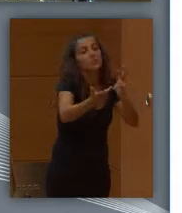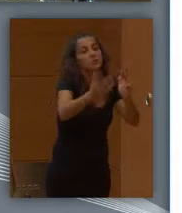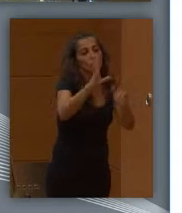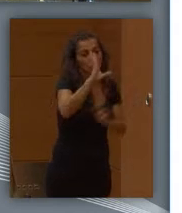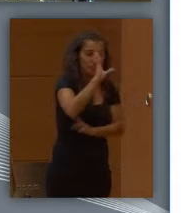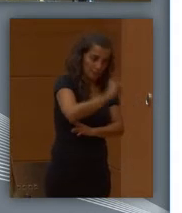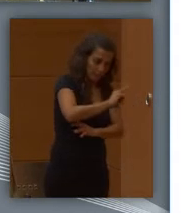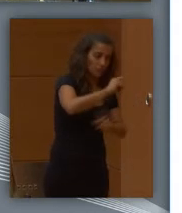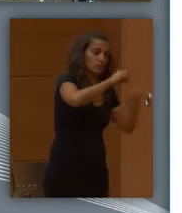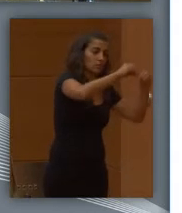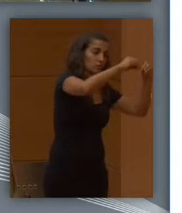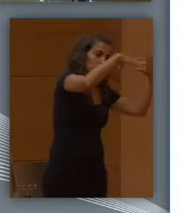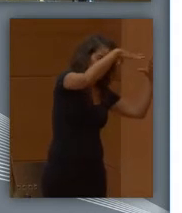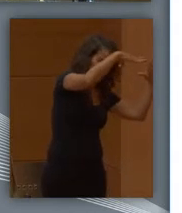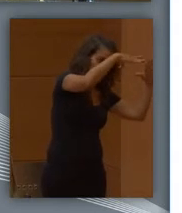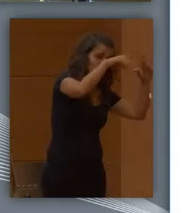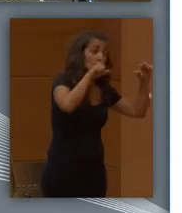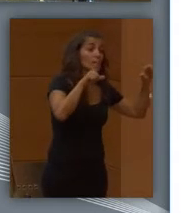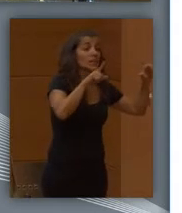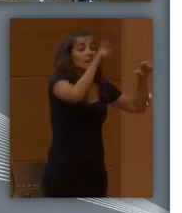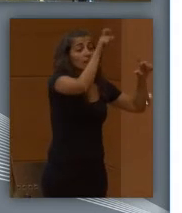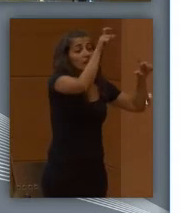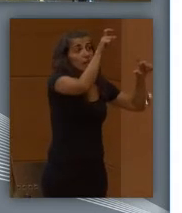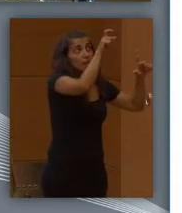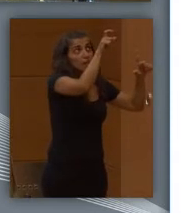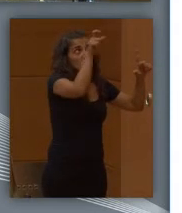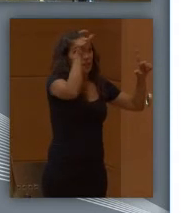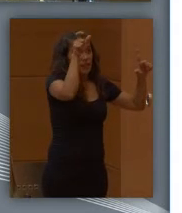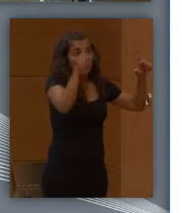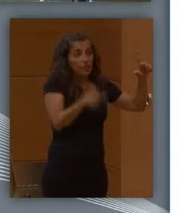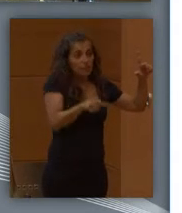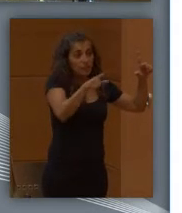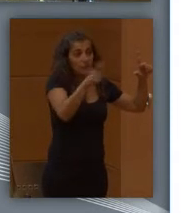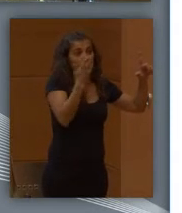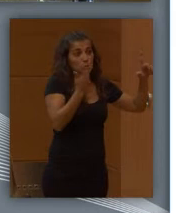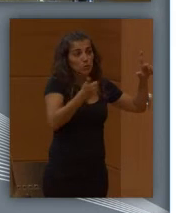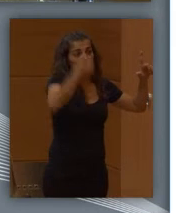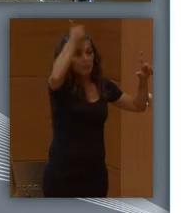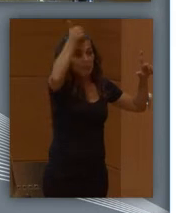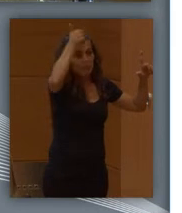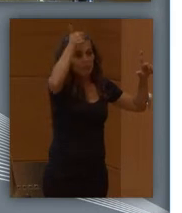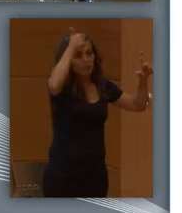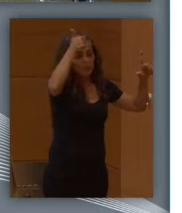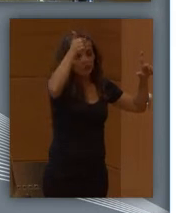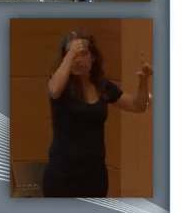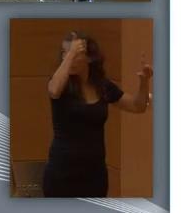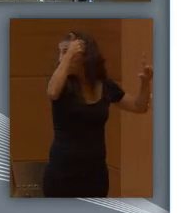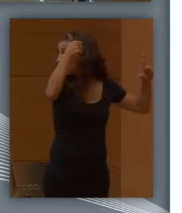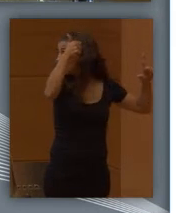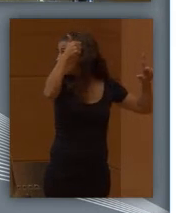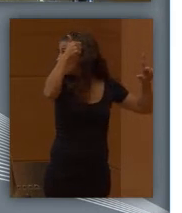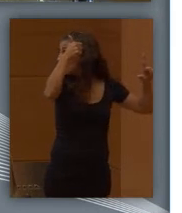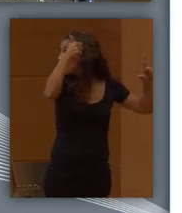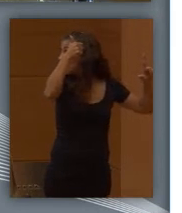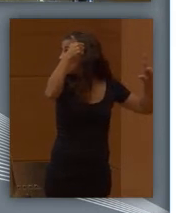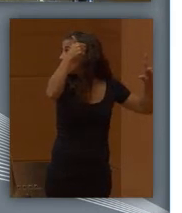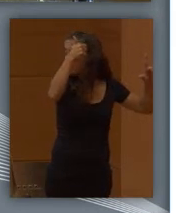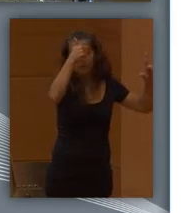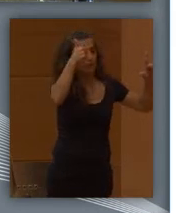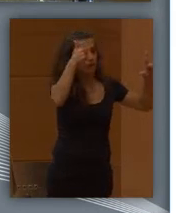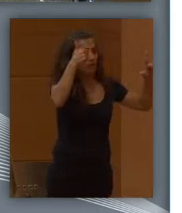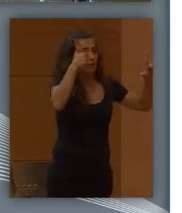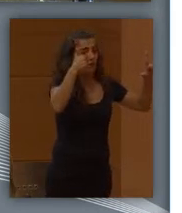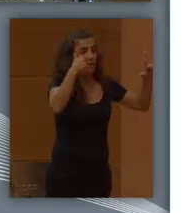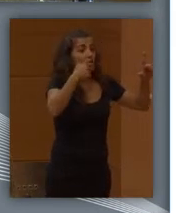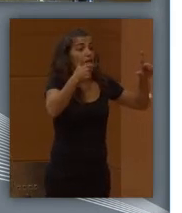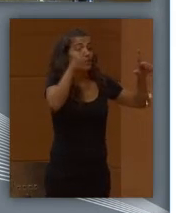La pantalla de la derecha tiene lo que son los favoritos, es decir, el cliente puede decir, basado en su uso, de qué estaciones,